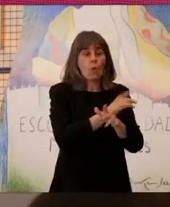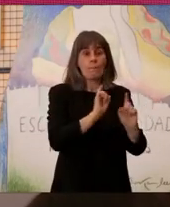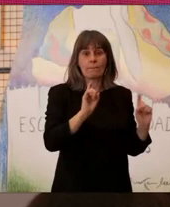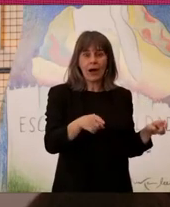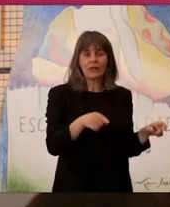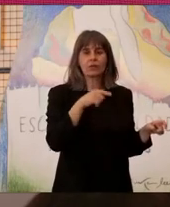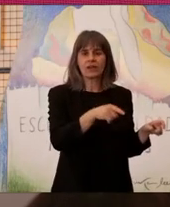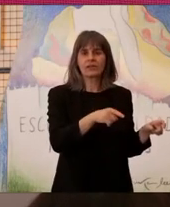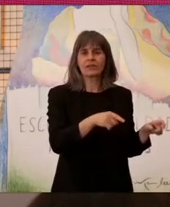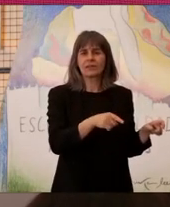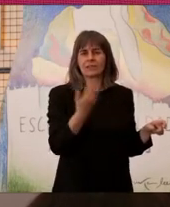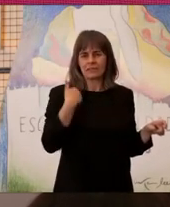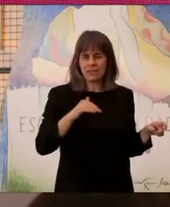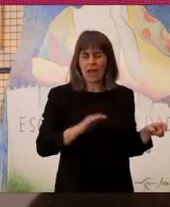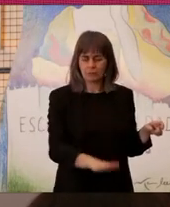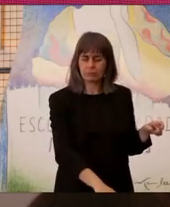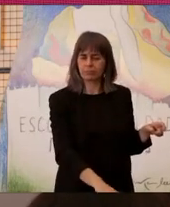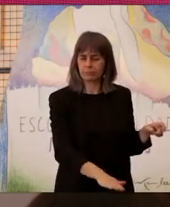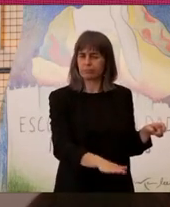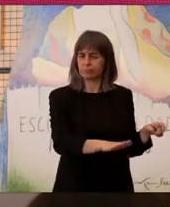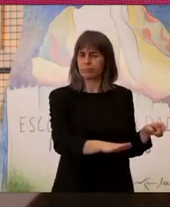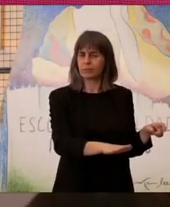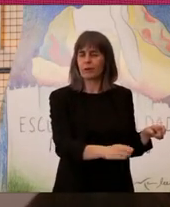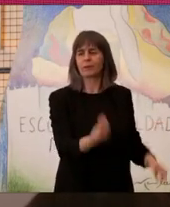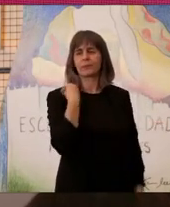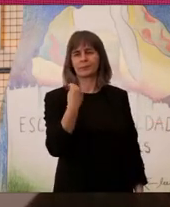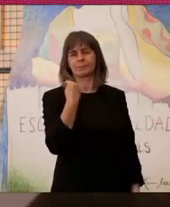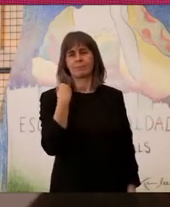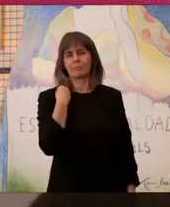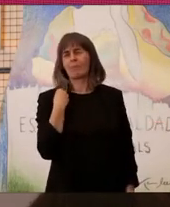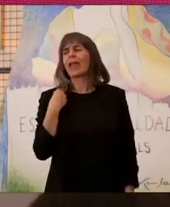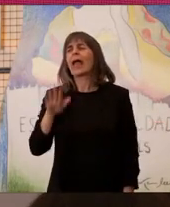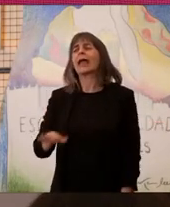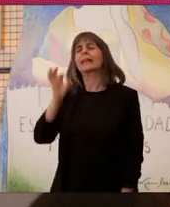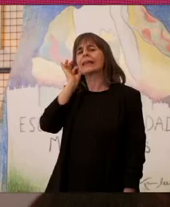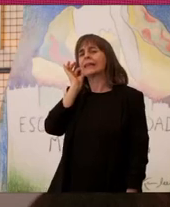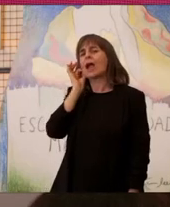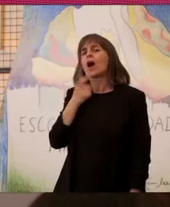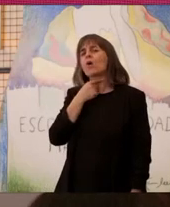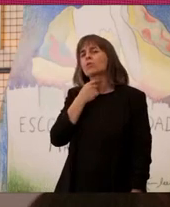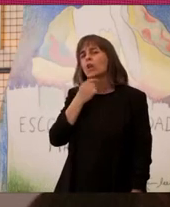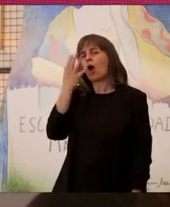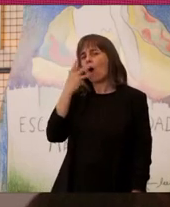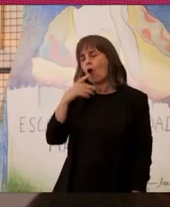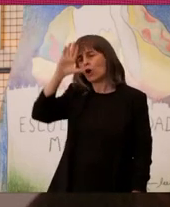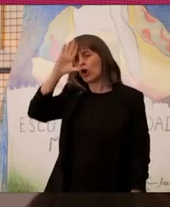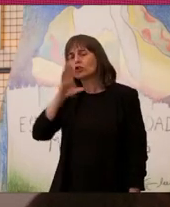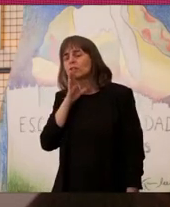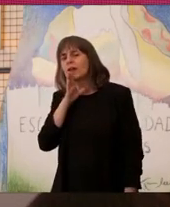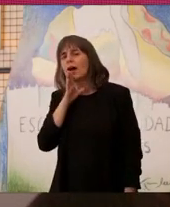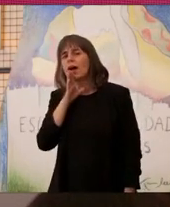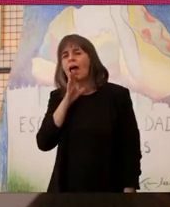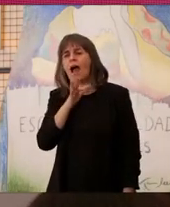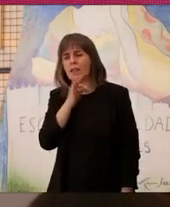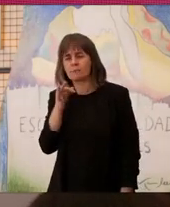pequeñito venía preguntando porque por que las niñas les tenía que gustar más el color rosa y que porque ellas no podían